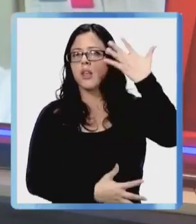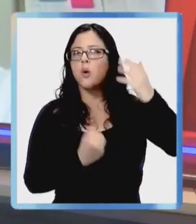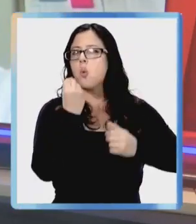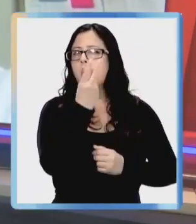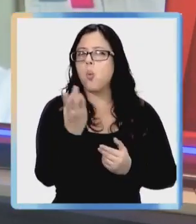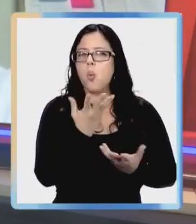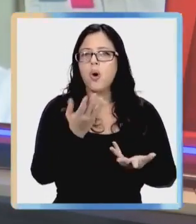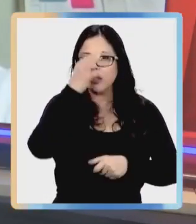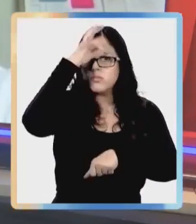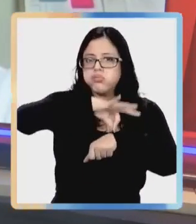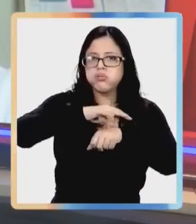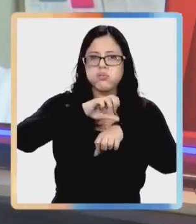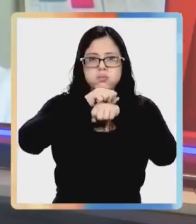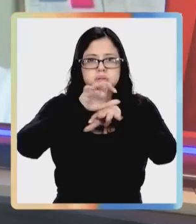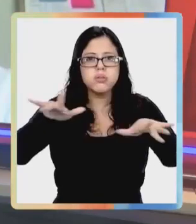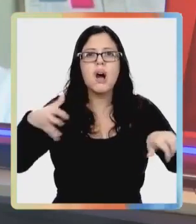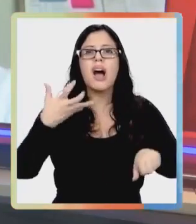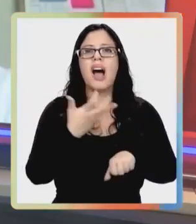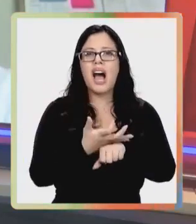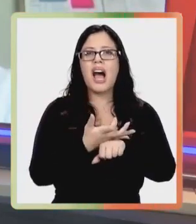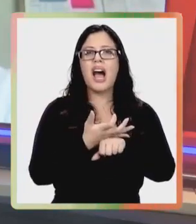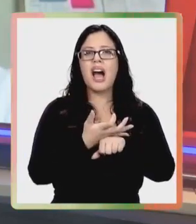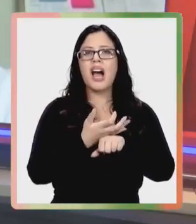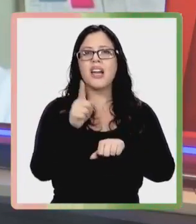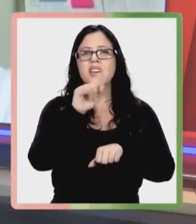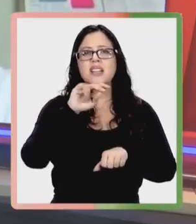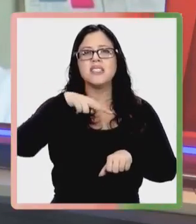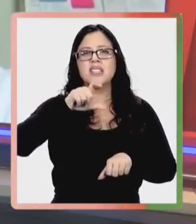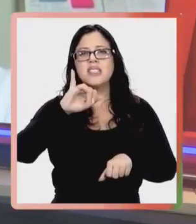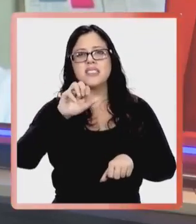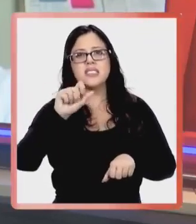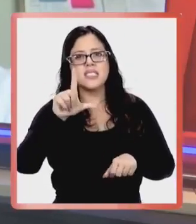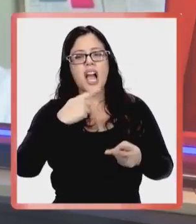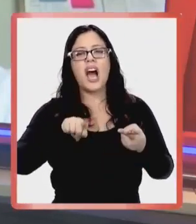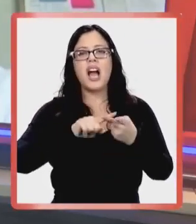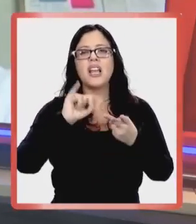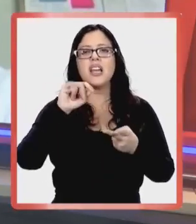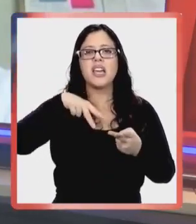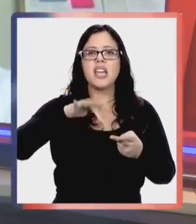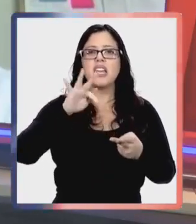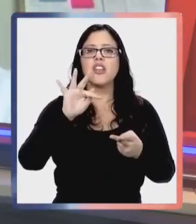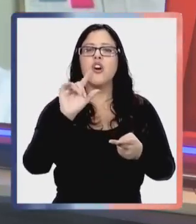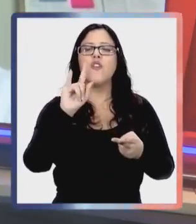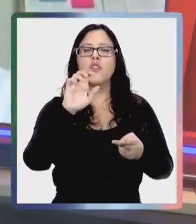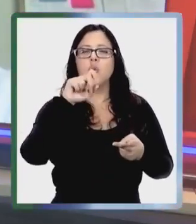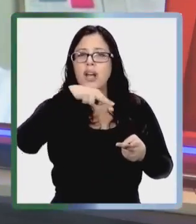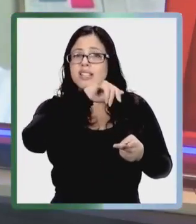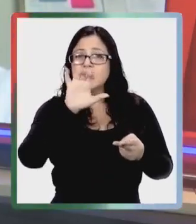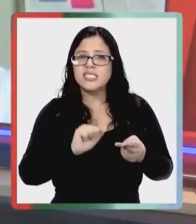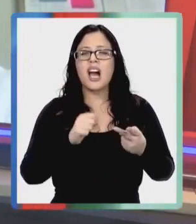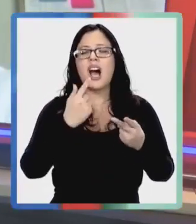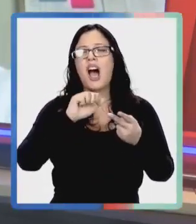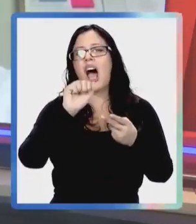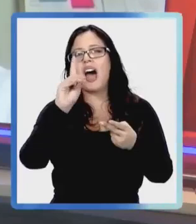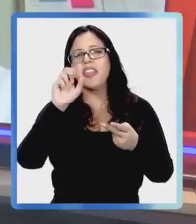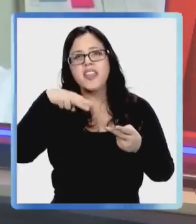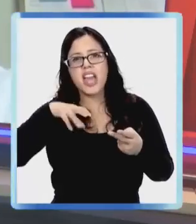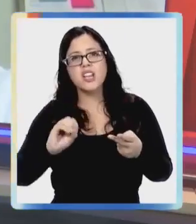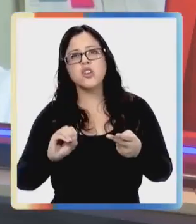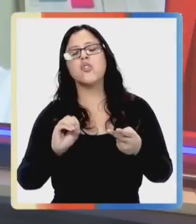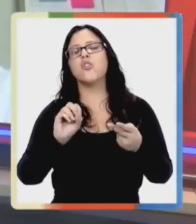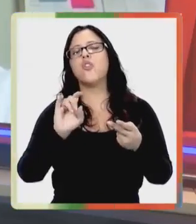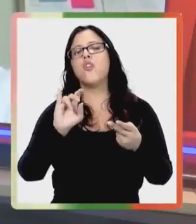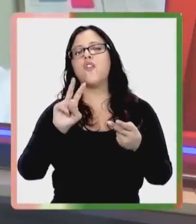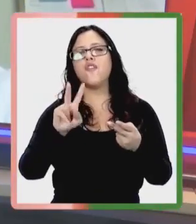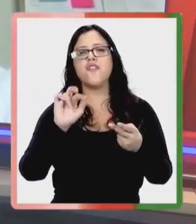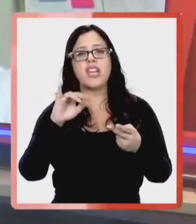más o menos larga de cuántos virus respiratorios están circulando. Nos hablaba del virus respiratorio sincicial, de la influenza, de la parainfluenza, del adenovirus,